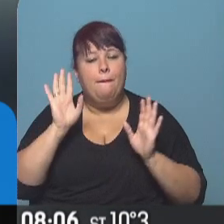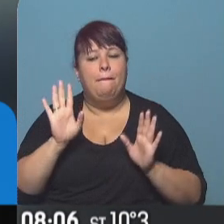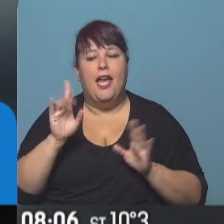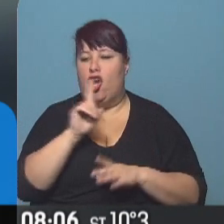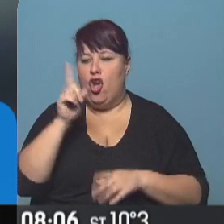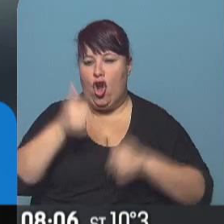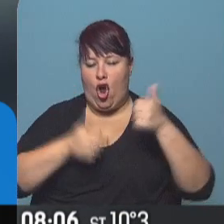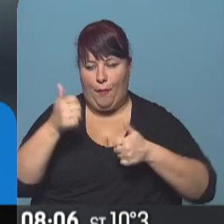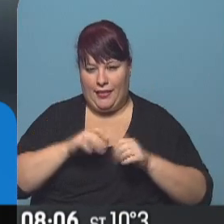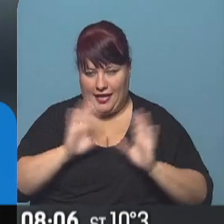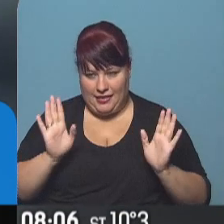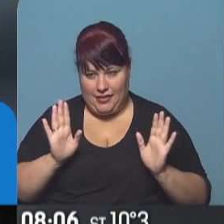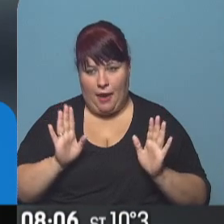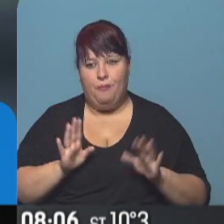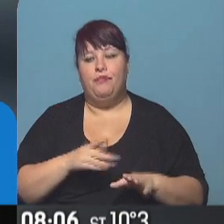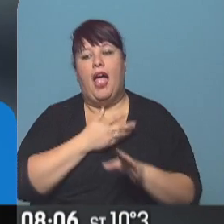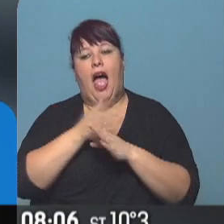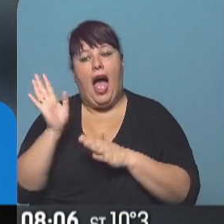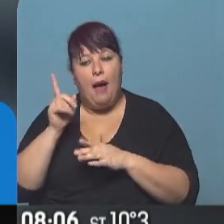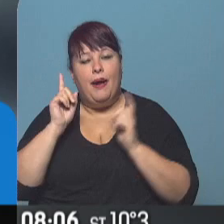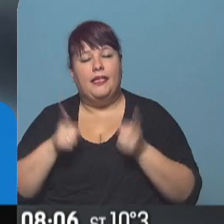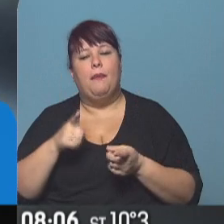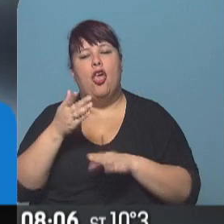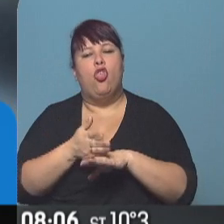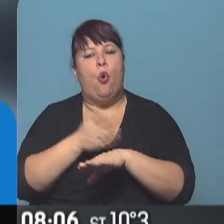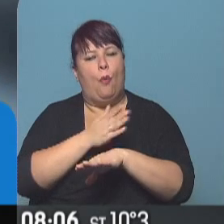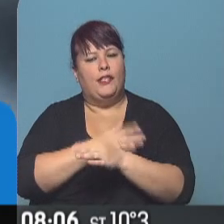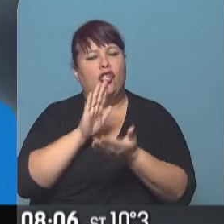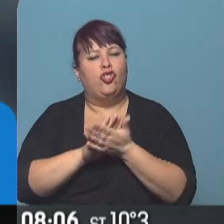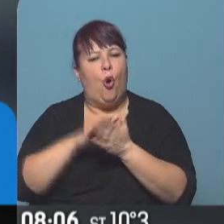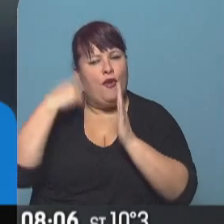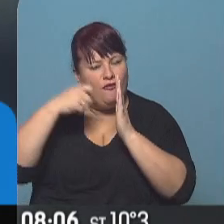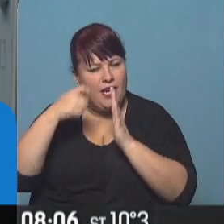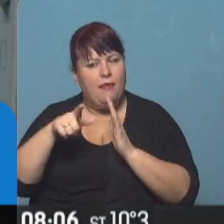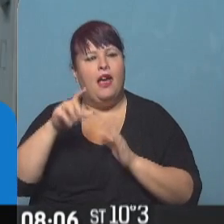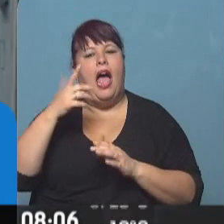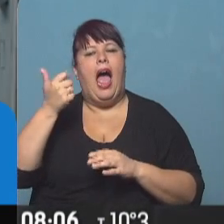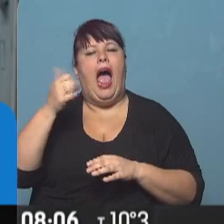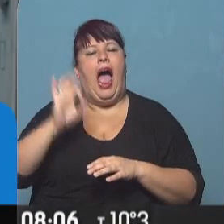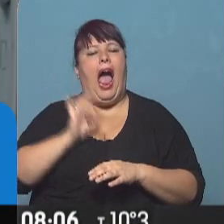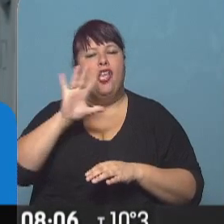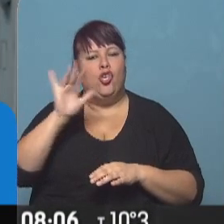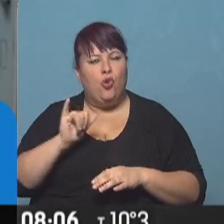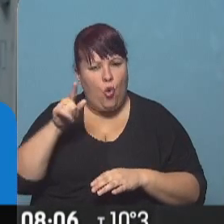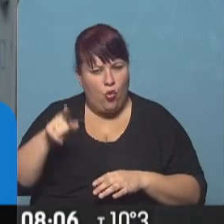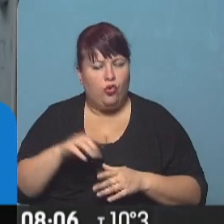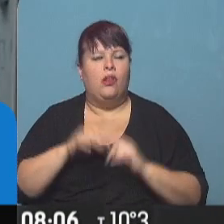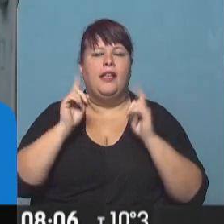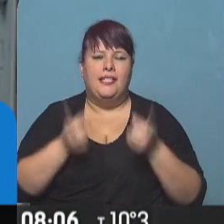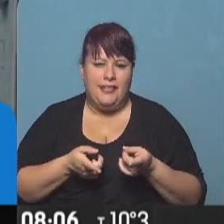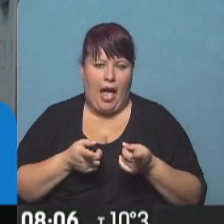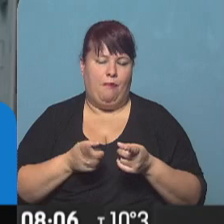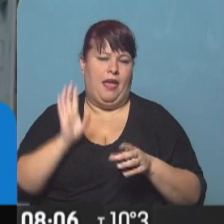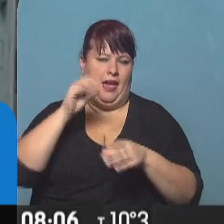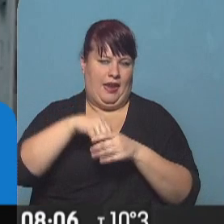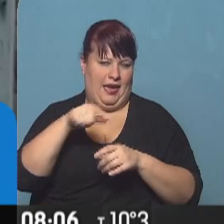fuera de la competencia. Por otro lado, también hay un documental sobre el rodaje, titulado Años Luz, de Manuel Abramovich, que también formará